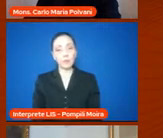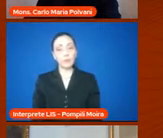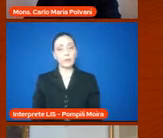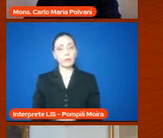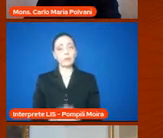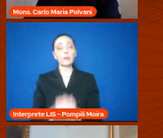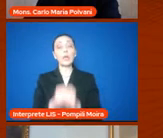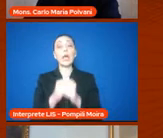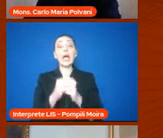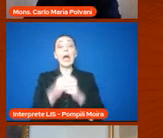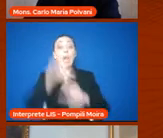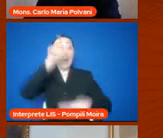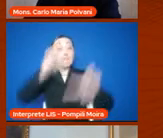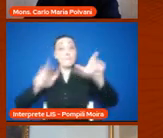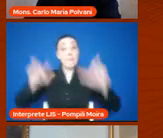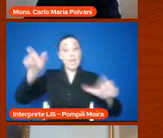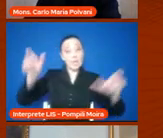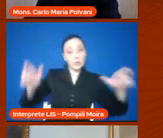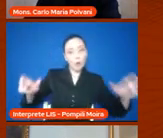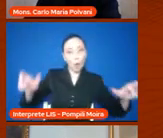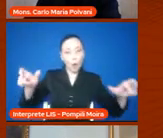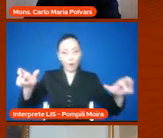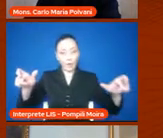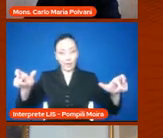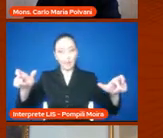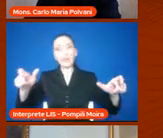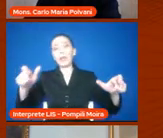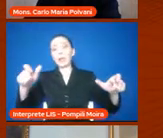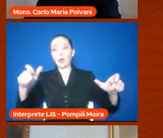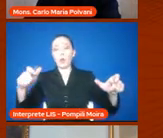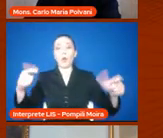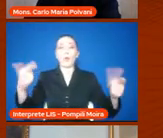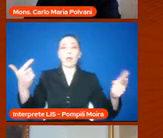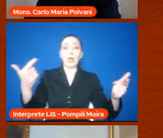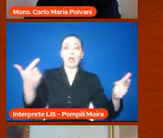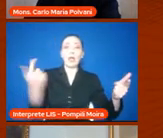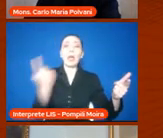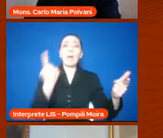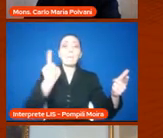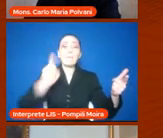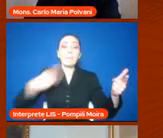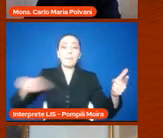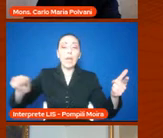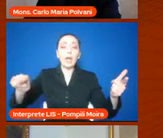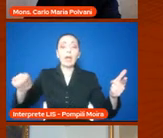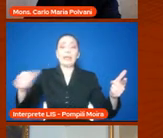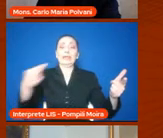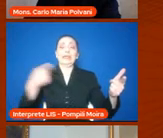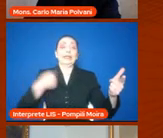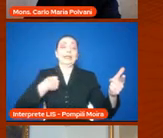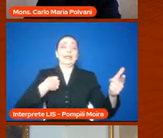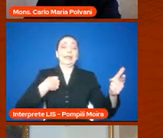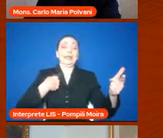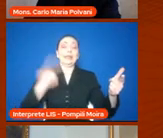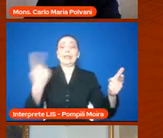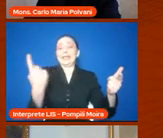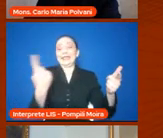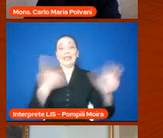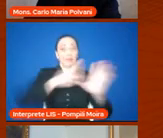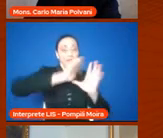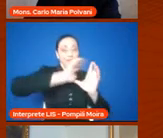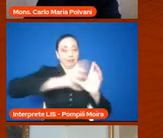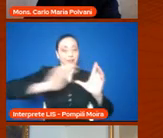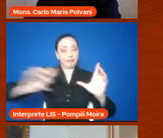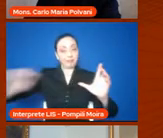interacciones humanas con la biodiversidad de Dios deben hacerse con el máximo cuidado y con respeto. Cuidar